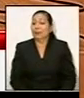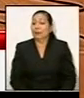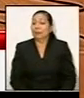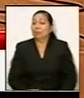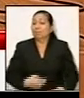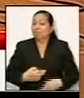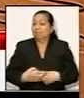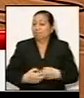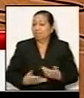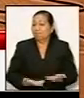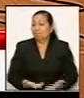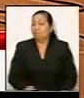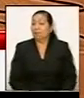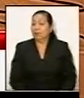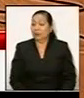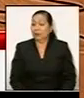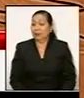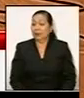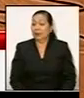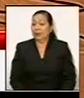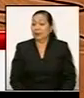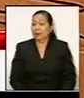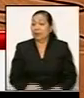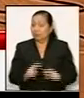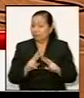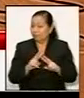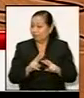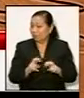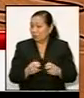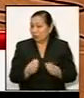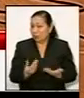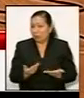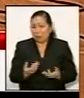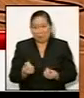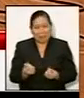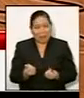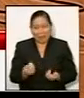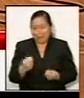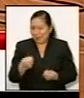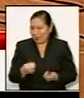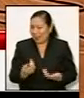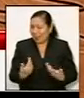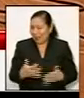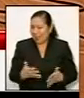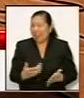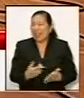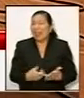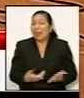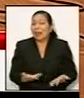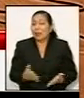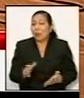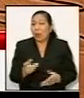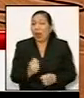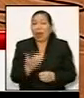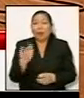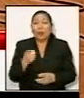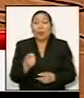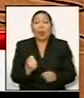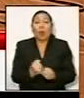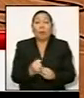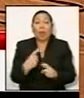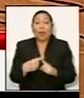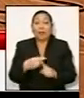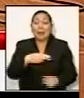proceso de una investigación porque son presupuestos asignados qué acciones tomó su gestión